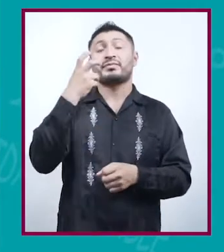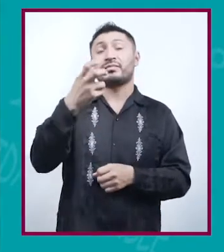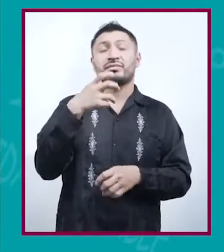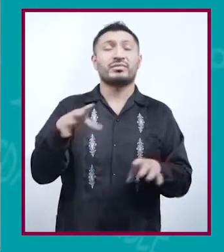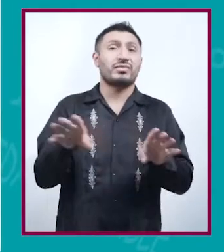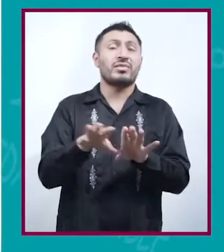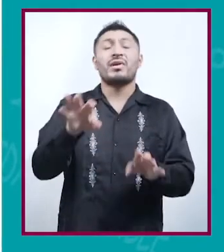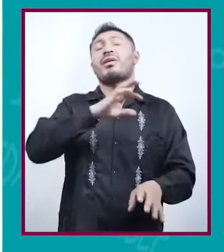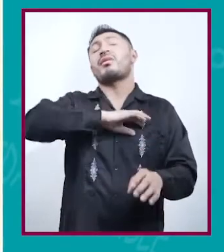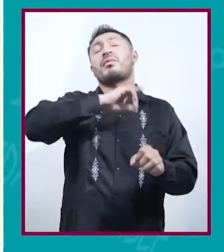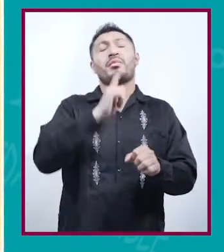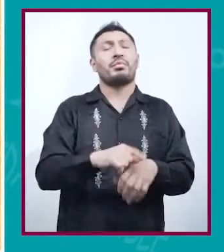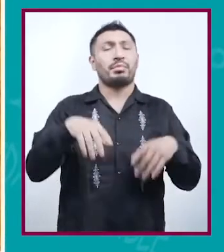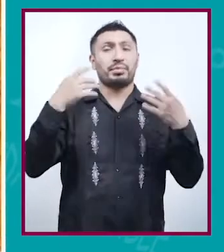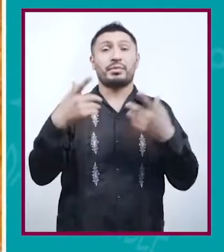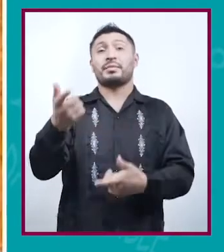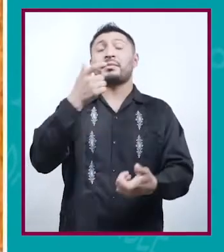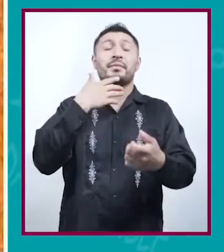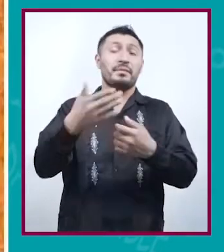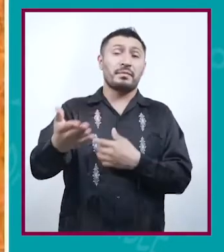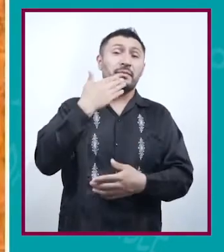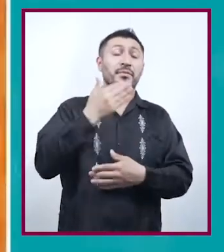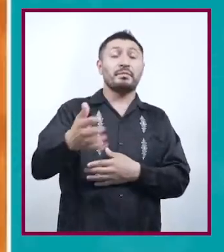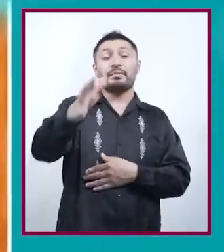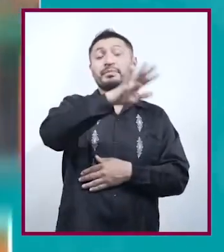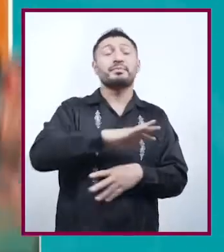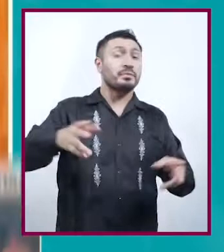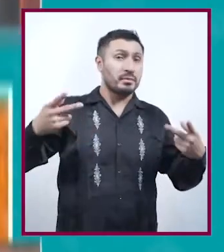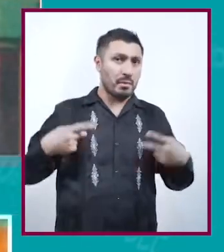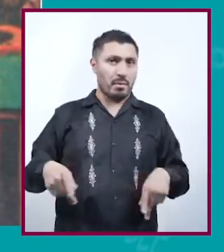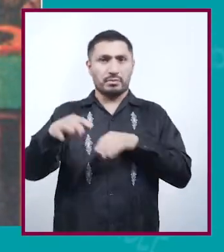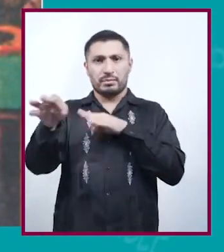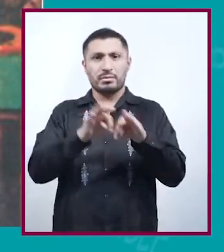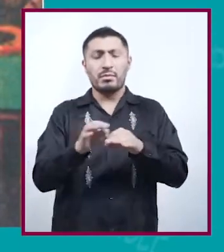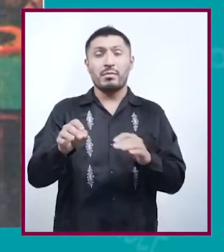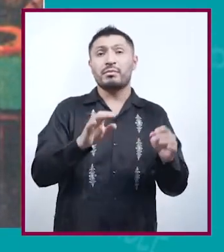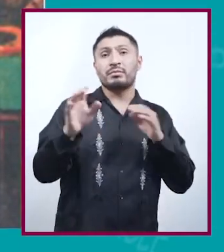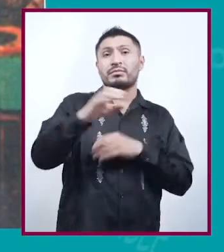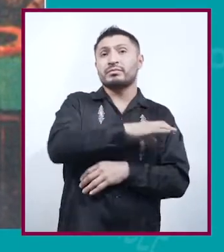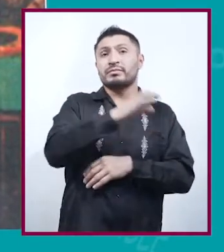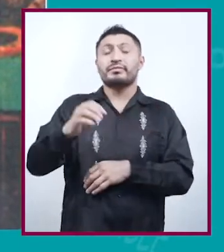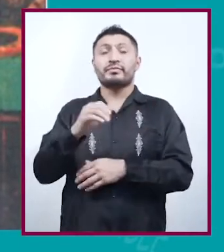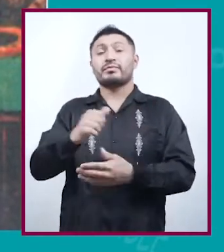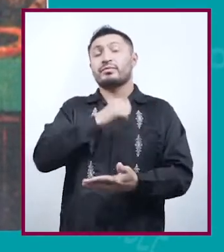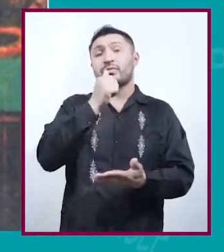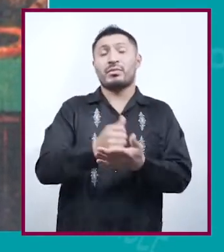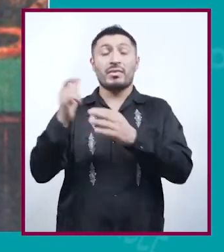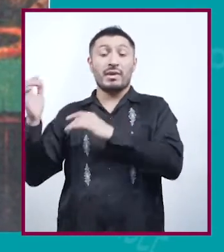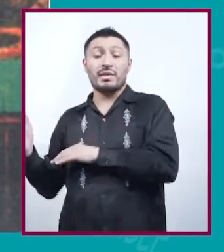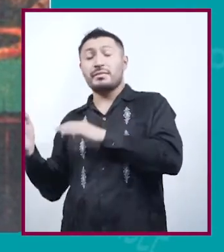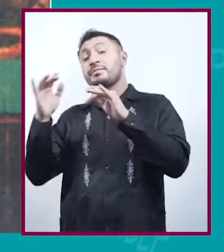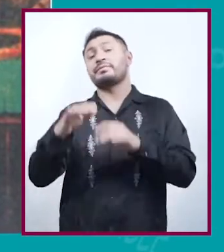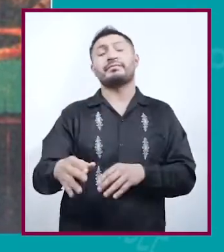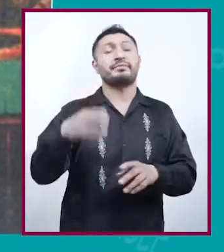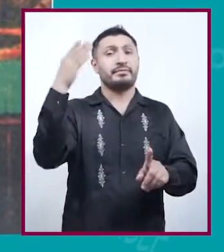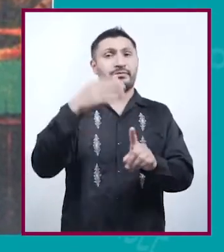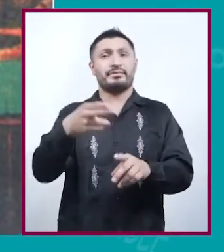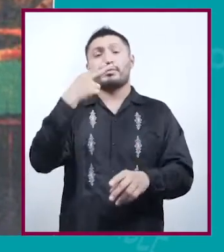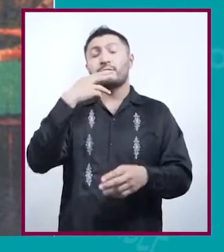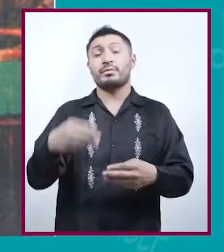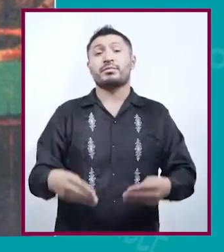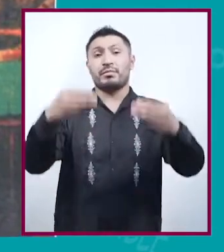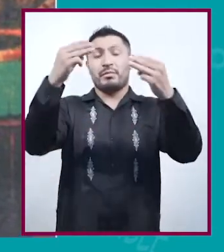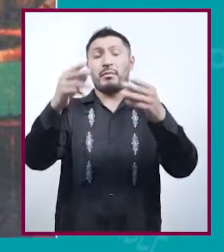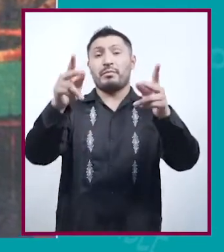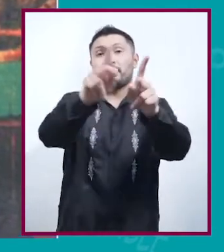y sociales. Esto resultó especialmente conveniente entre aquellos artesanos que llegaban del campo a la ciudad y